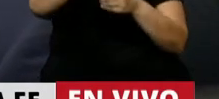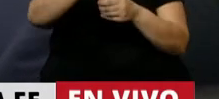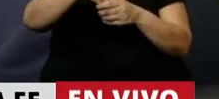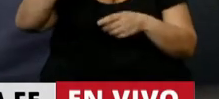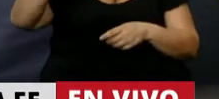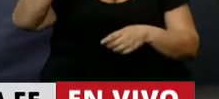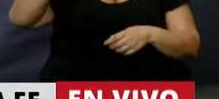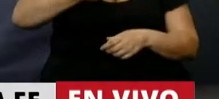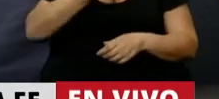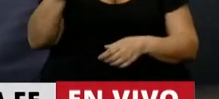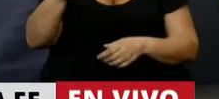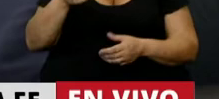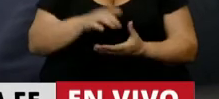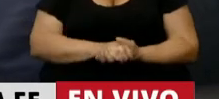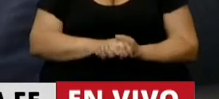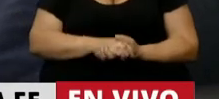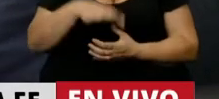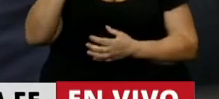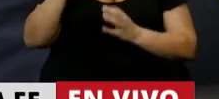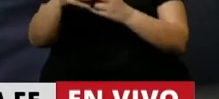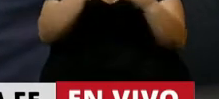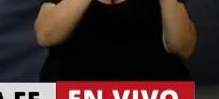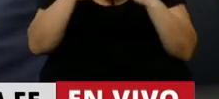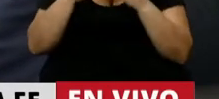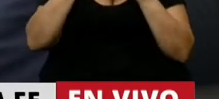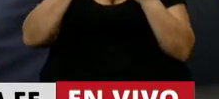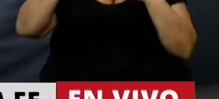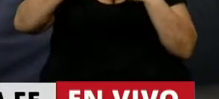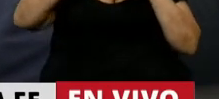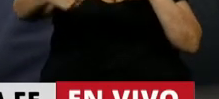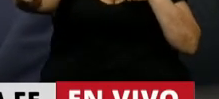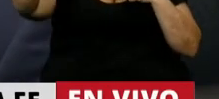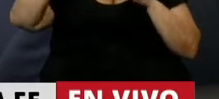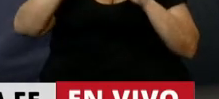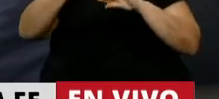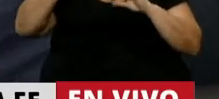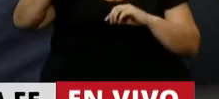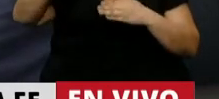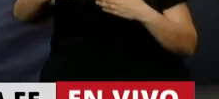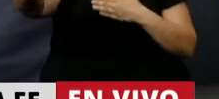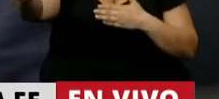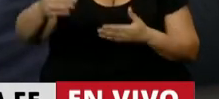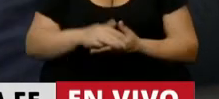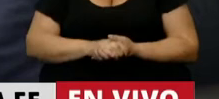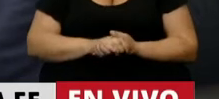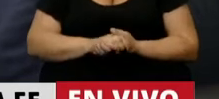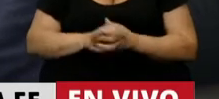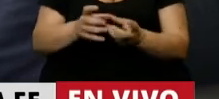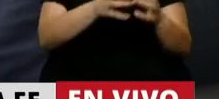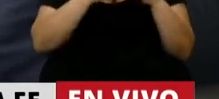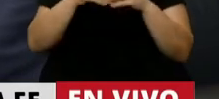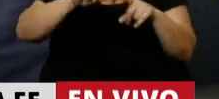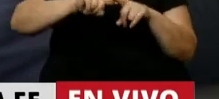seguridad social que se discuta también la sostenibilidad del sistema previsional. Un debate